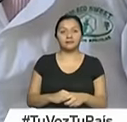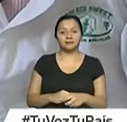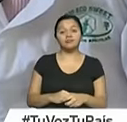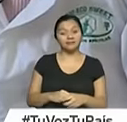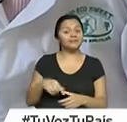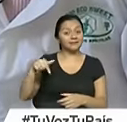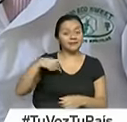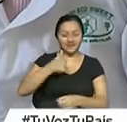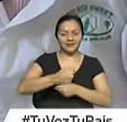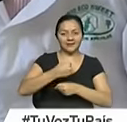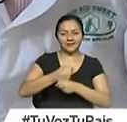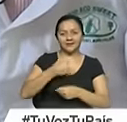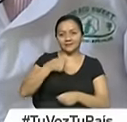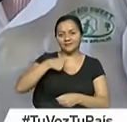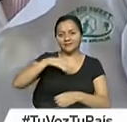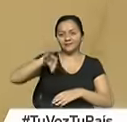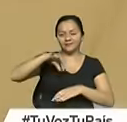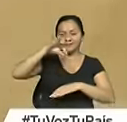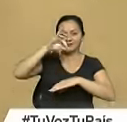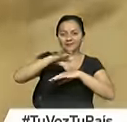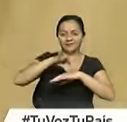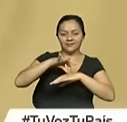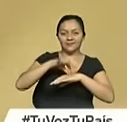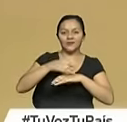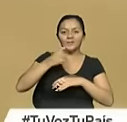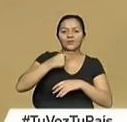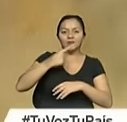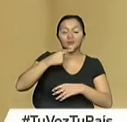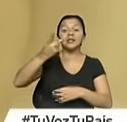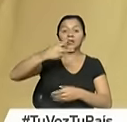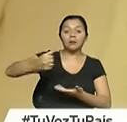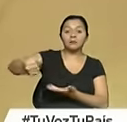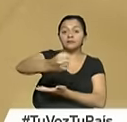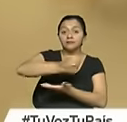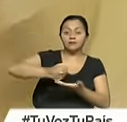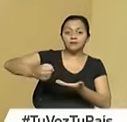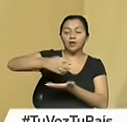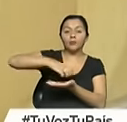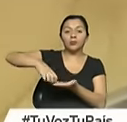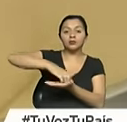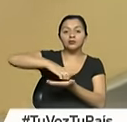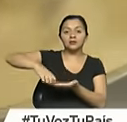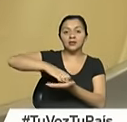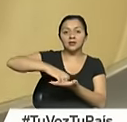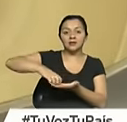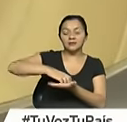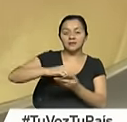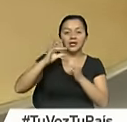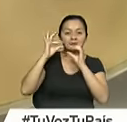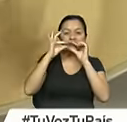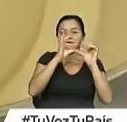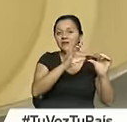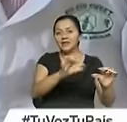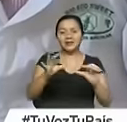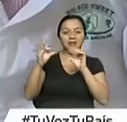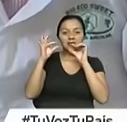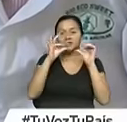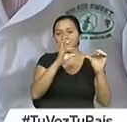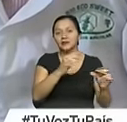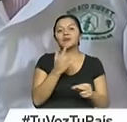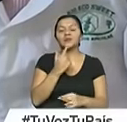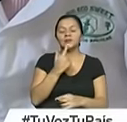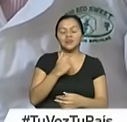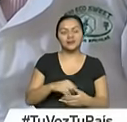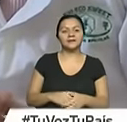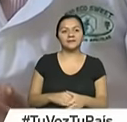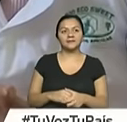Eso es lo que tenemos. También tenemos el postre, que es el turrón líquido que le llamamos, que es también otro